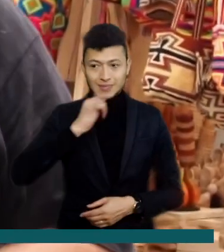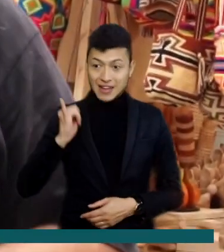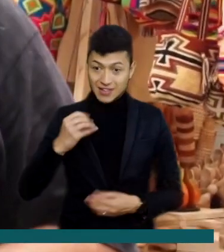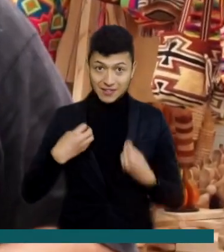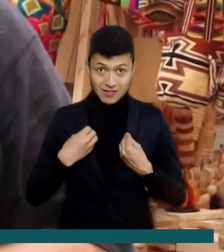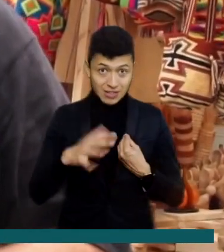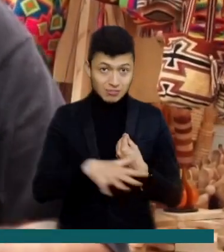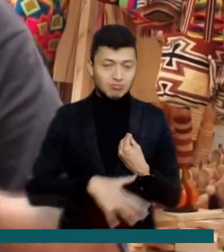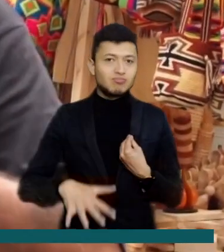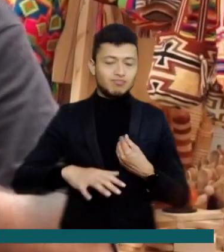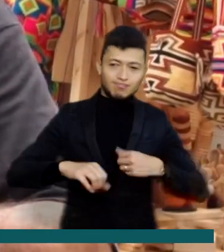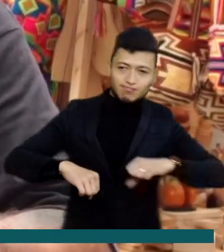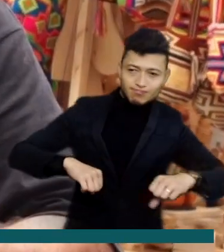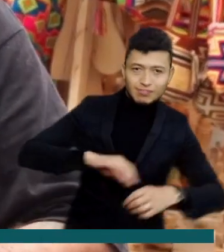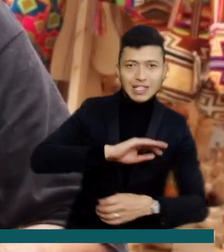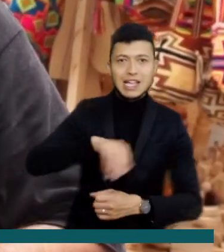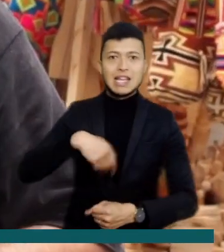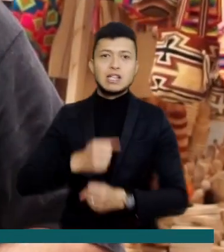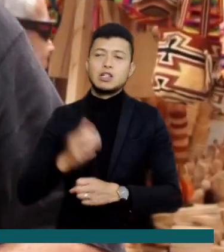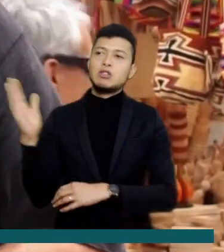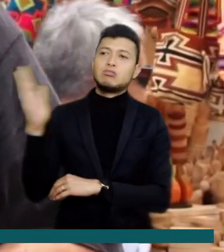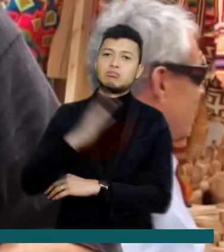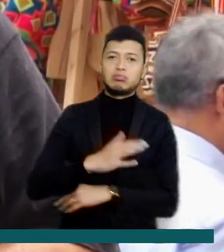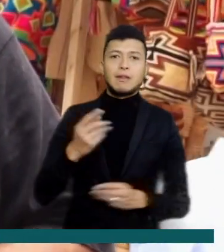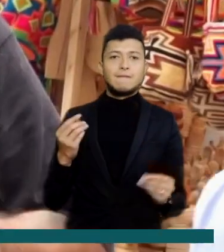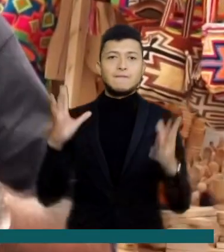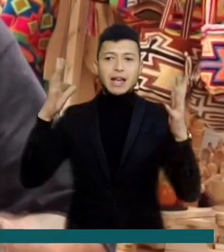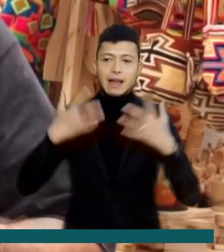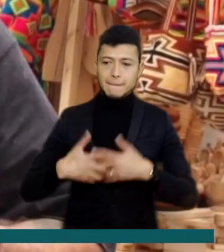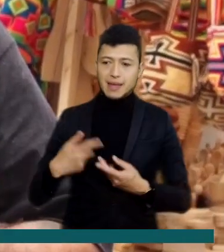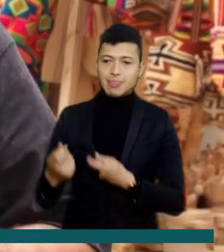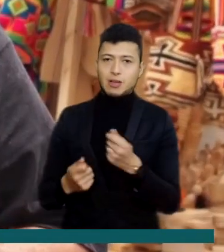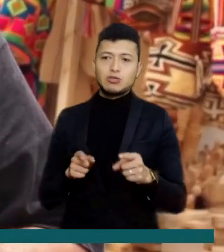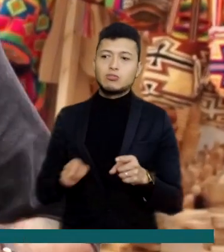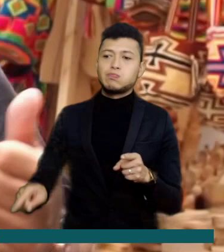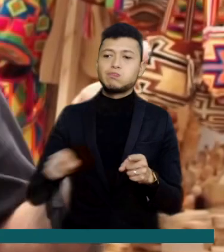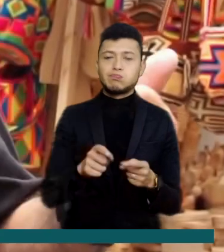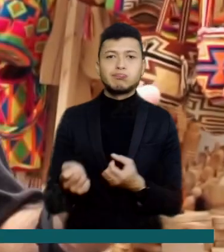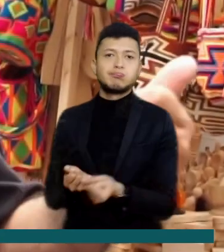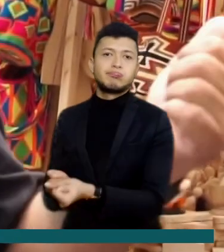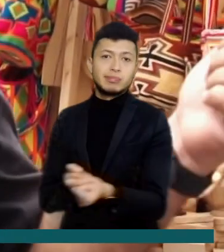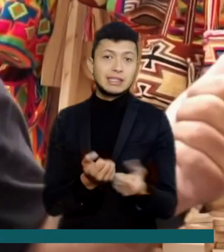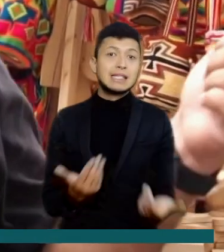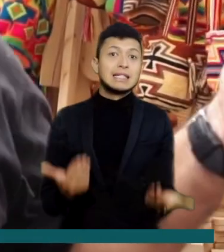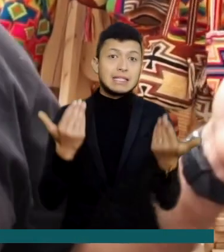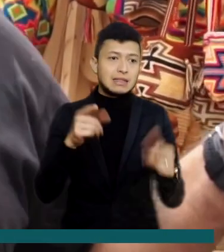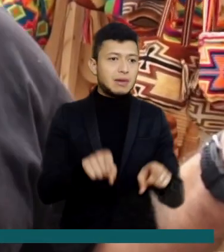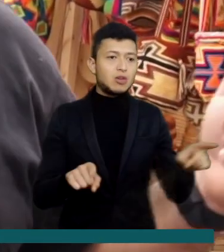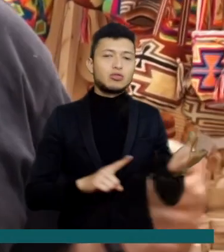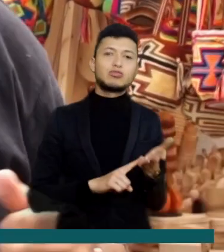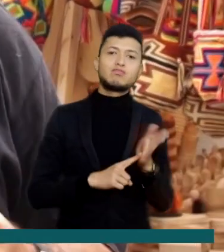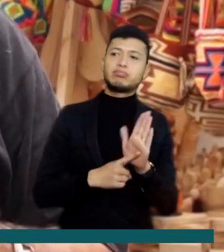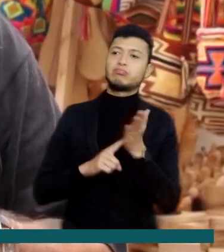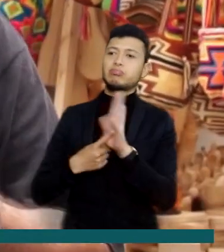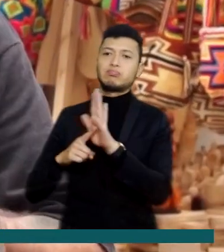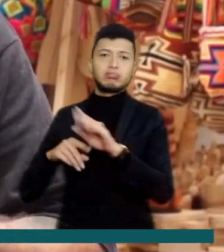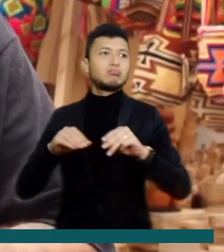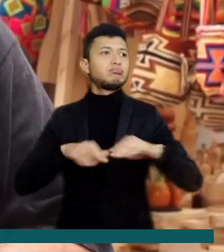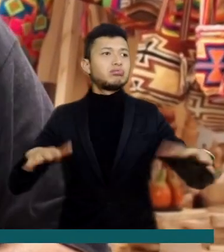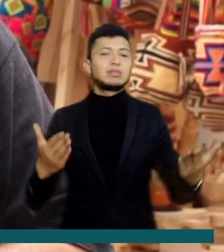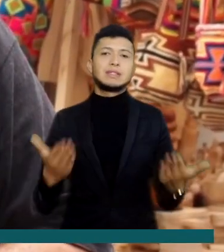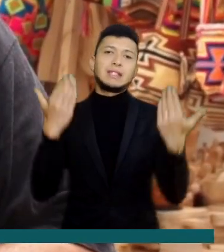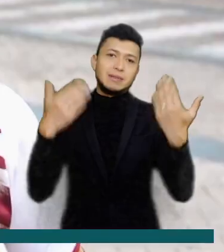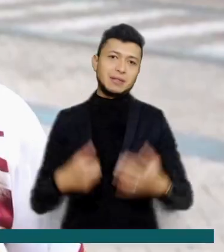se encarga de gestionar las jornadas para realizar las ferias de emprendimiento. Esto le favorece a los expositores que quedan a ellas para